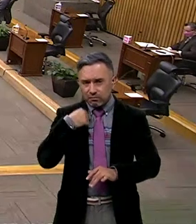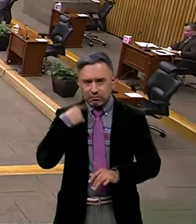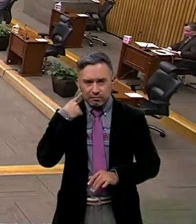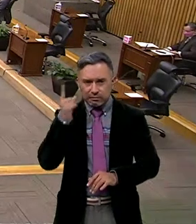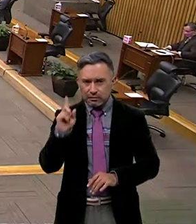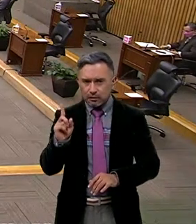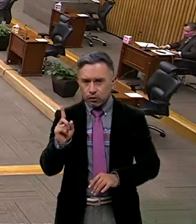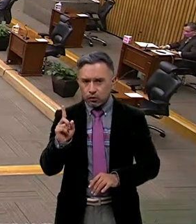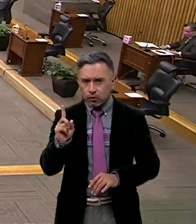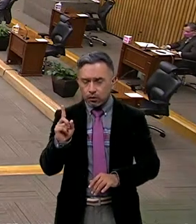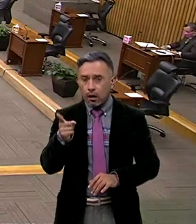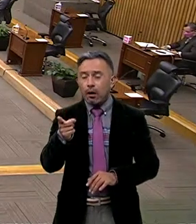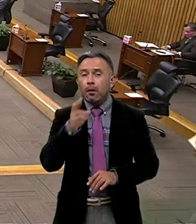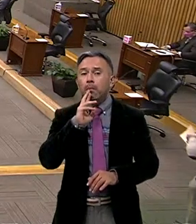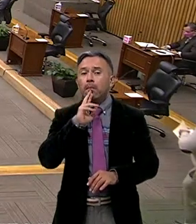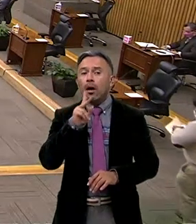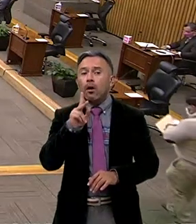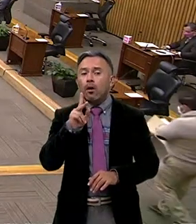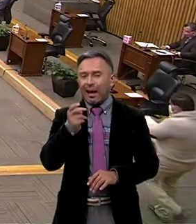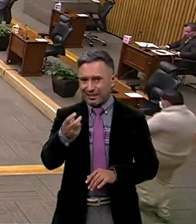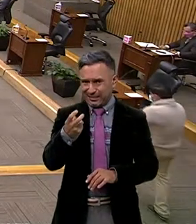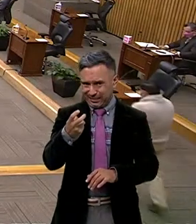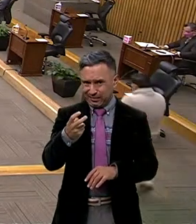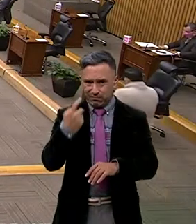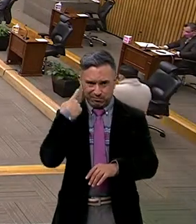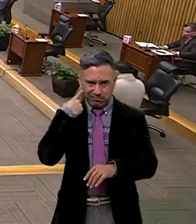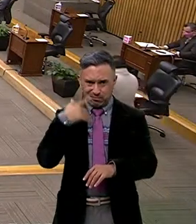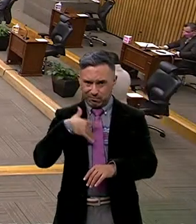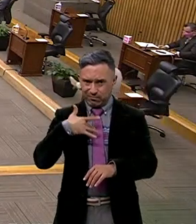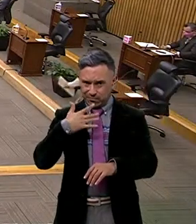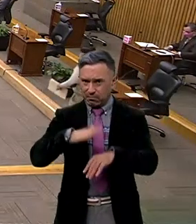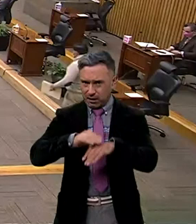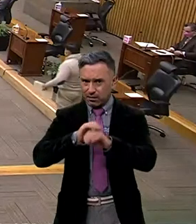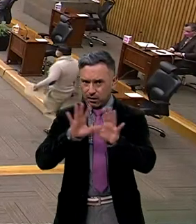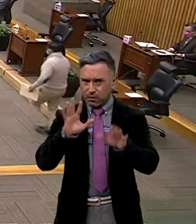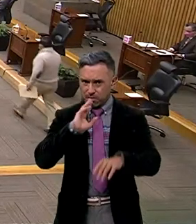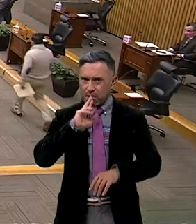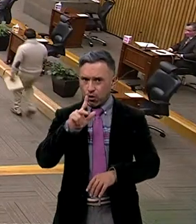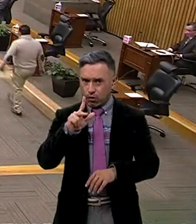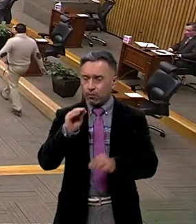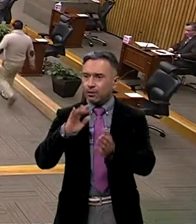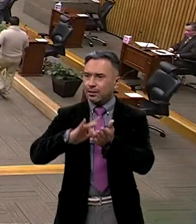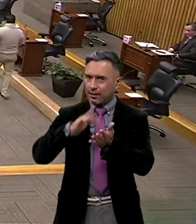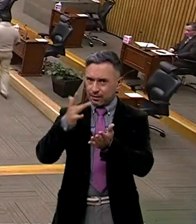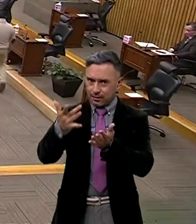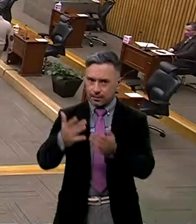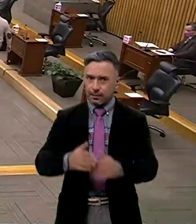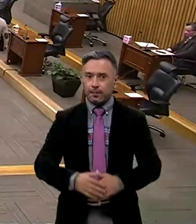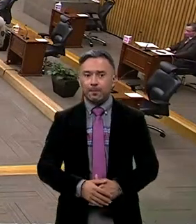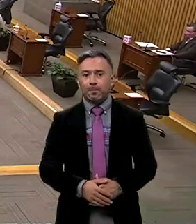mucho mejor gracias mucho mejor o mejor gracias